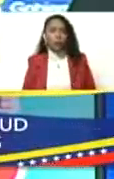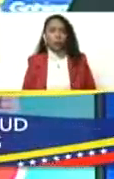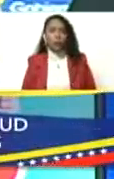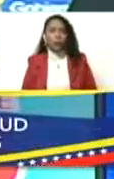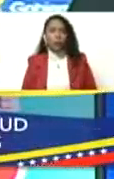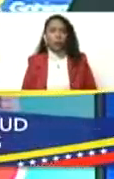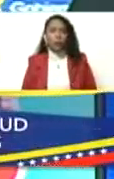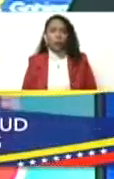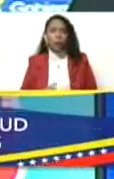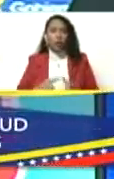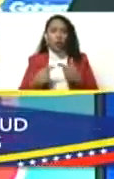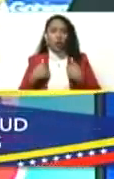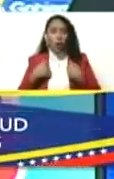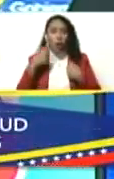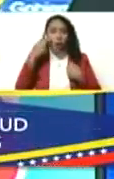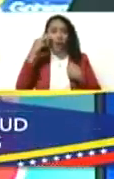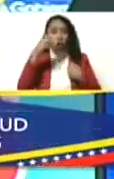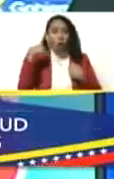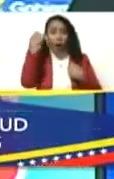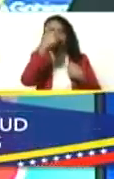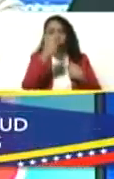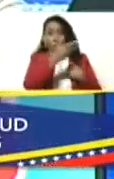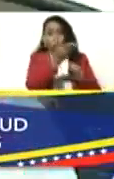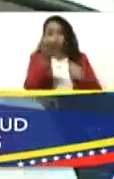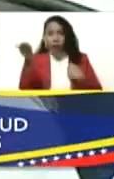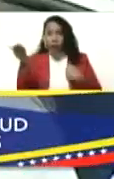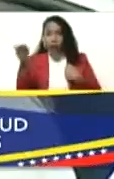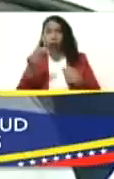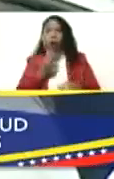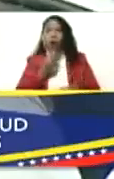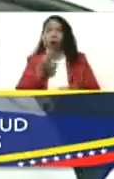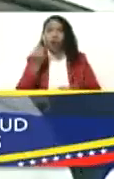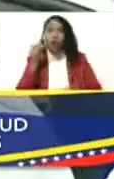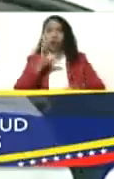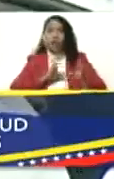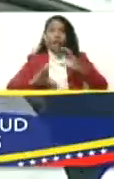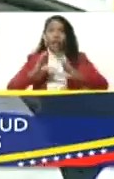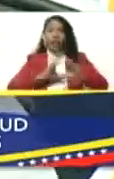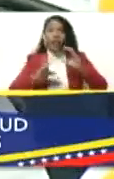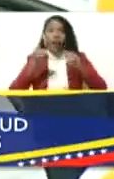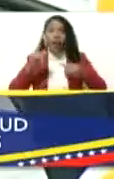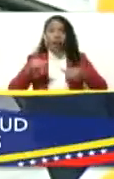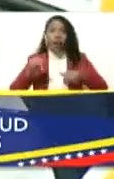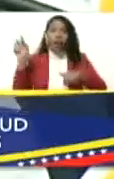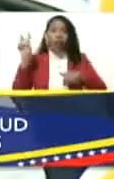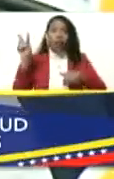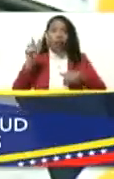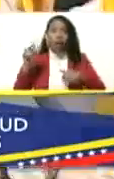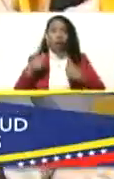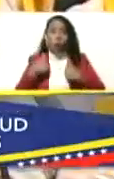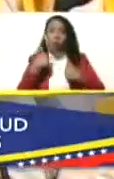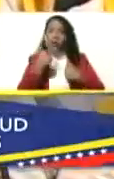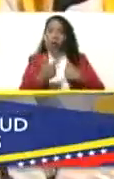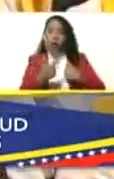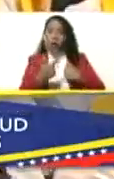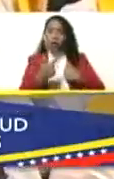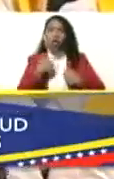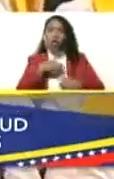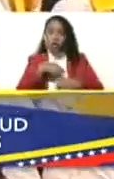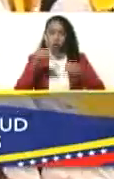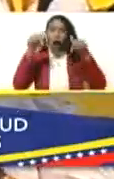Así, cuando yo veo el rostro de ustedes, juventud científica de Venezuela, digo, estamos en